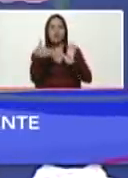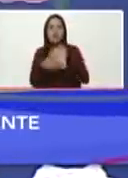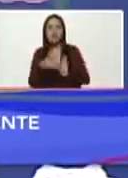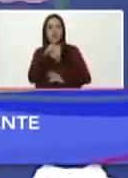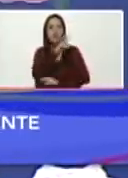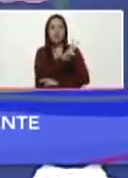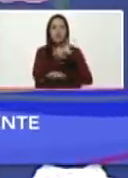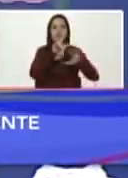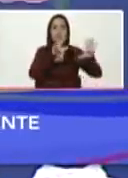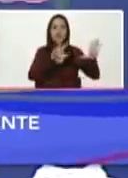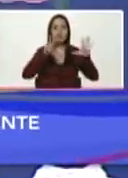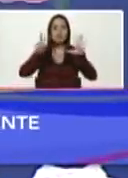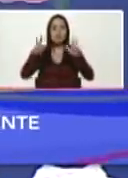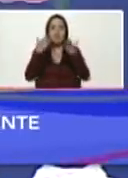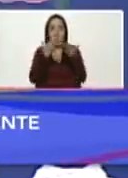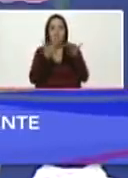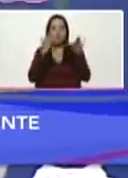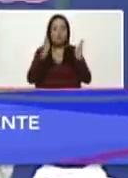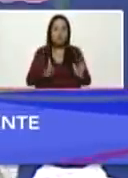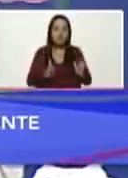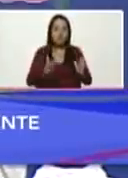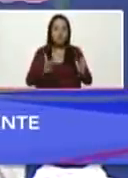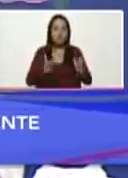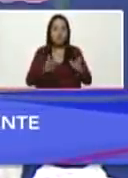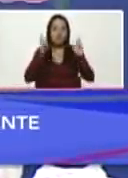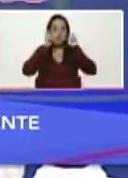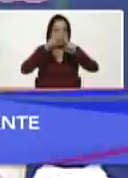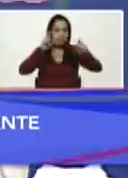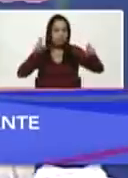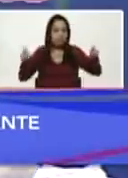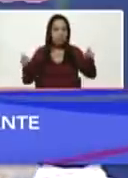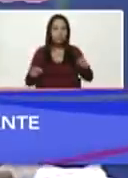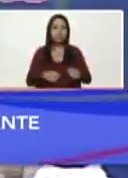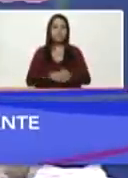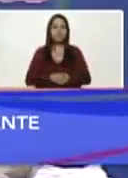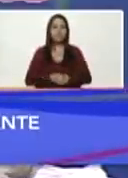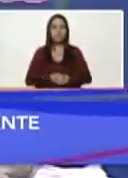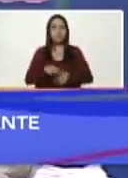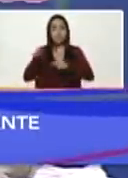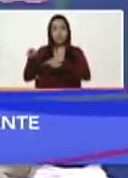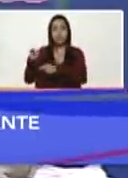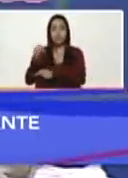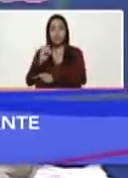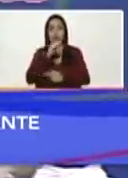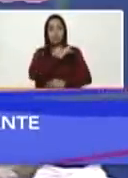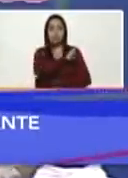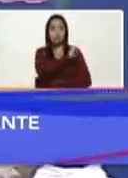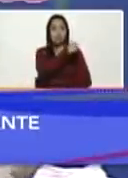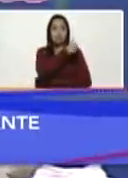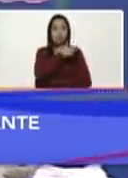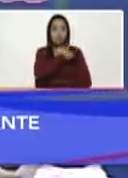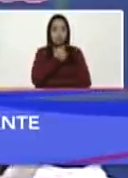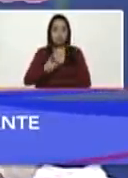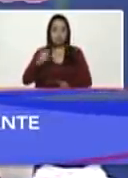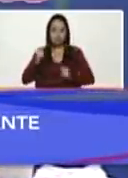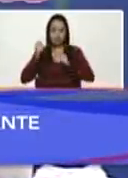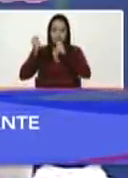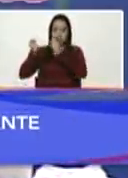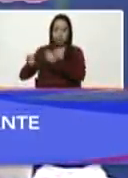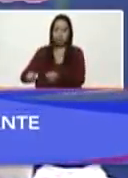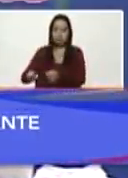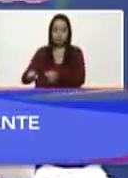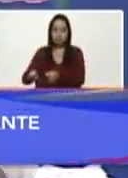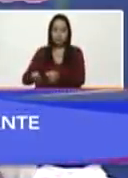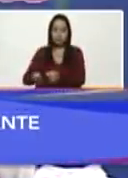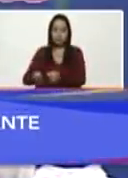38.287 estudiantes en formación. Aquí tenemos a su rector, yo lo nombré rector en la